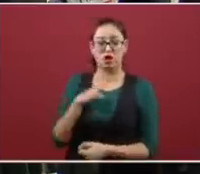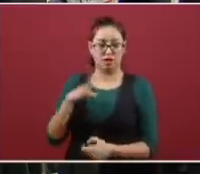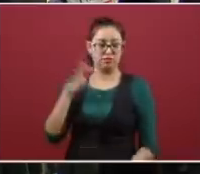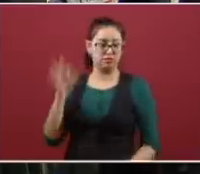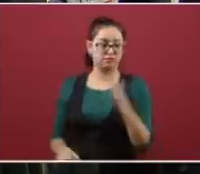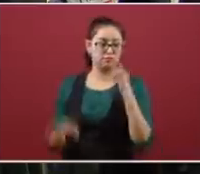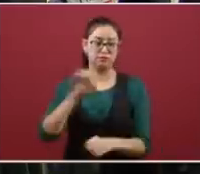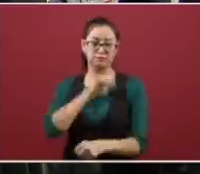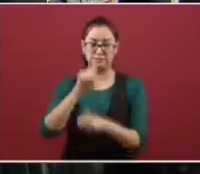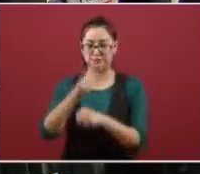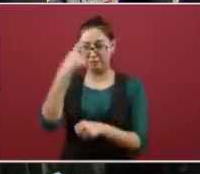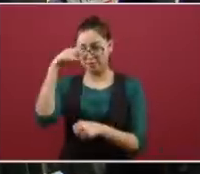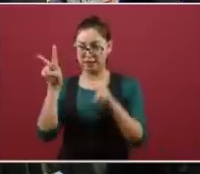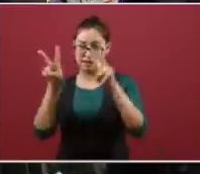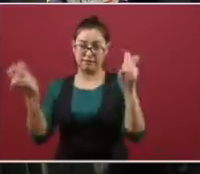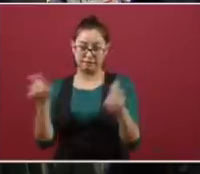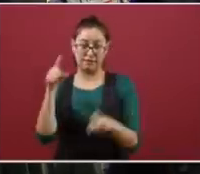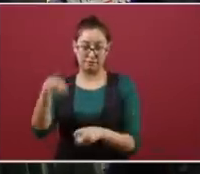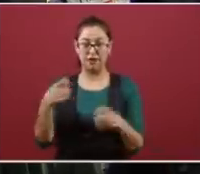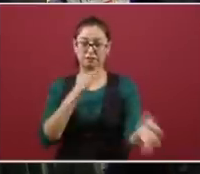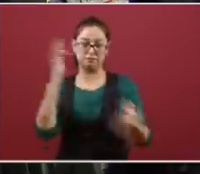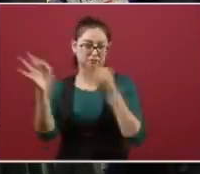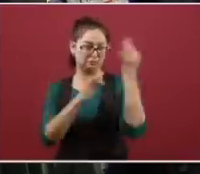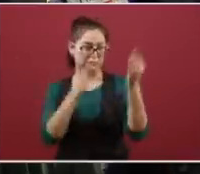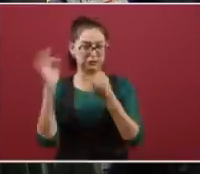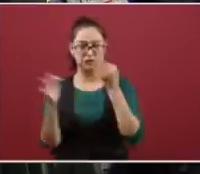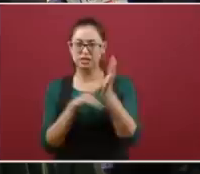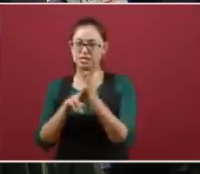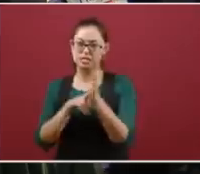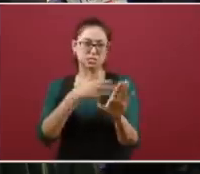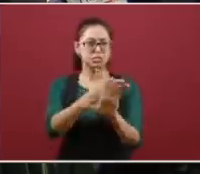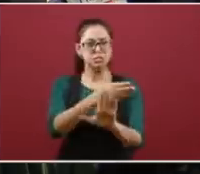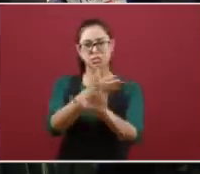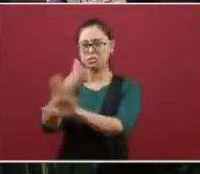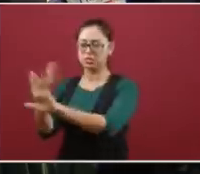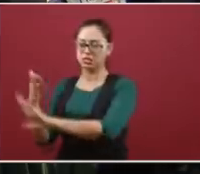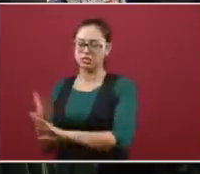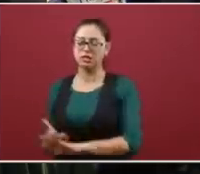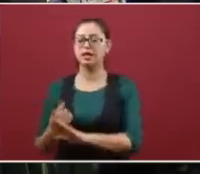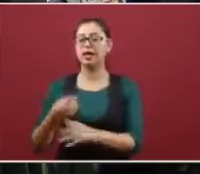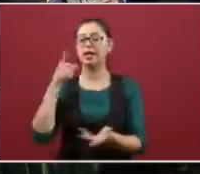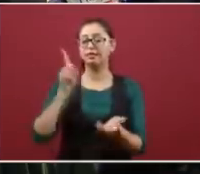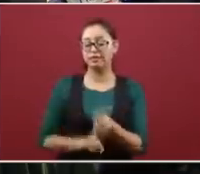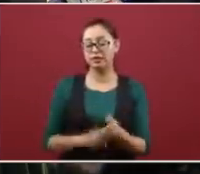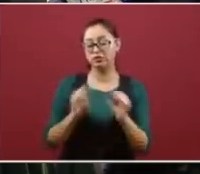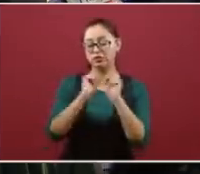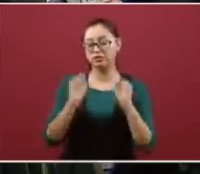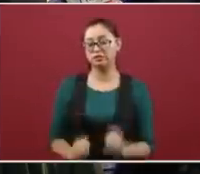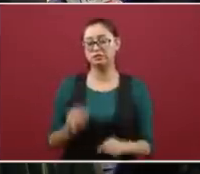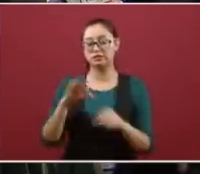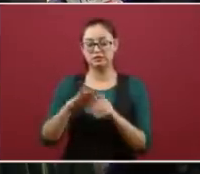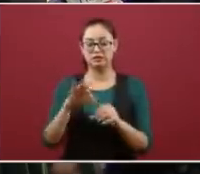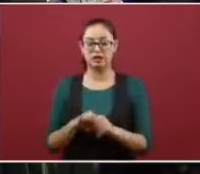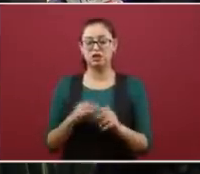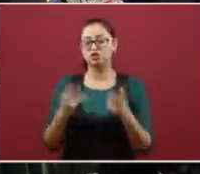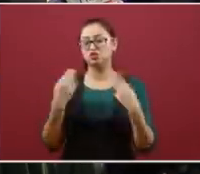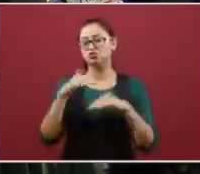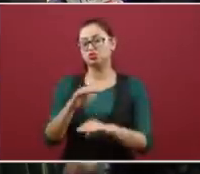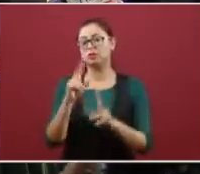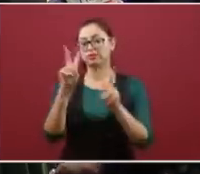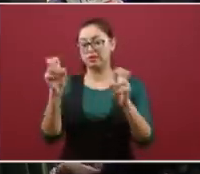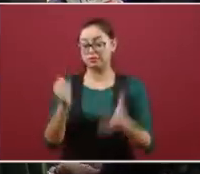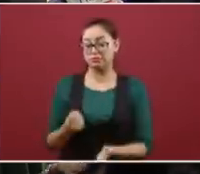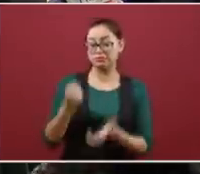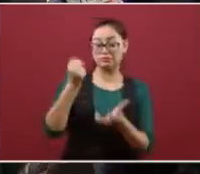sin embargo más allá de la campaña negra en sí existen implicaciones en el sistema electoral relacionadas con el financiamiento ilícito